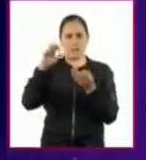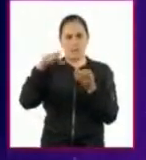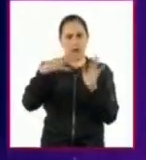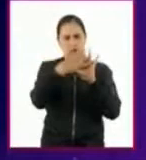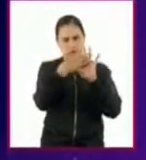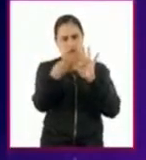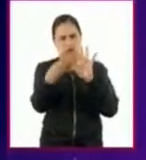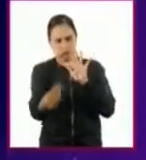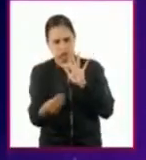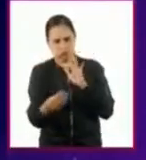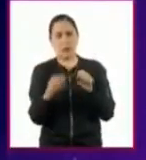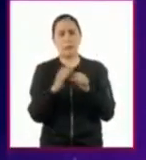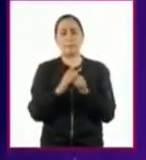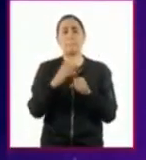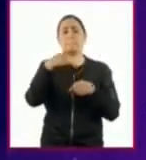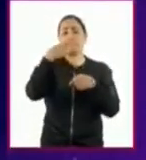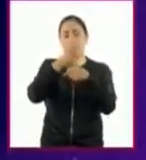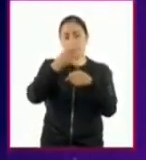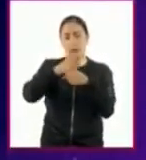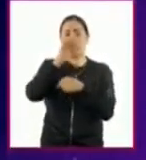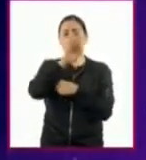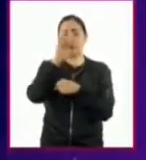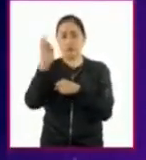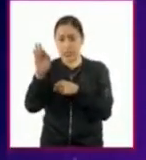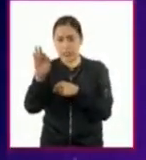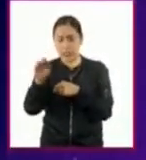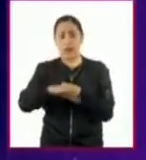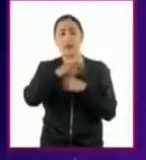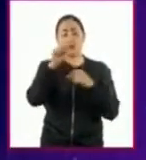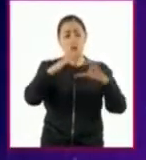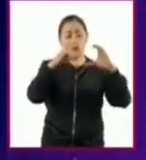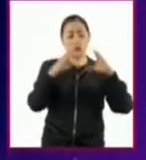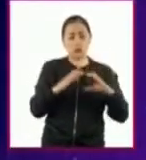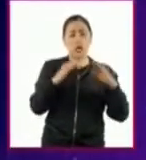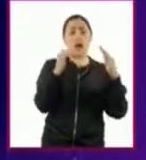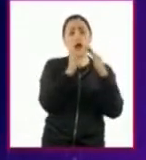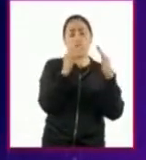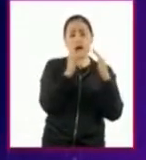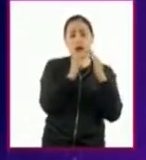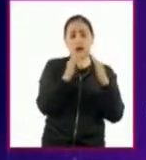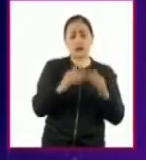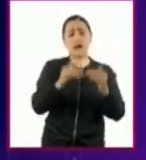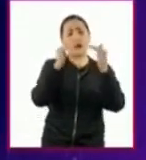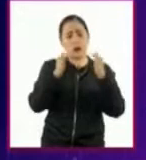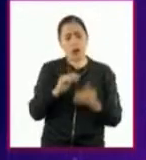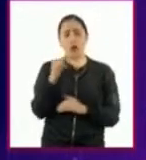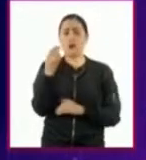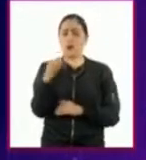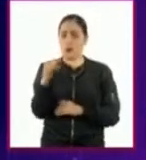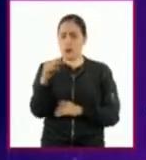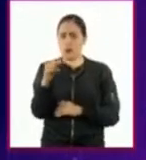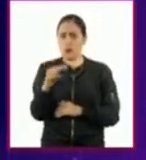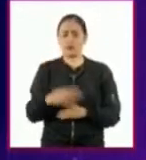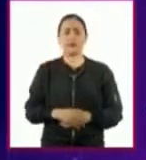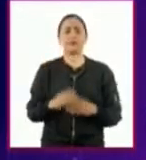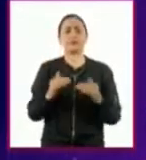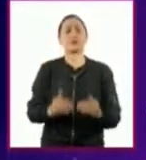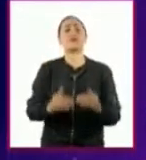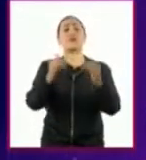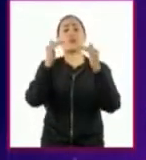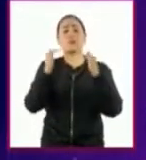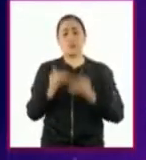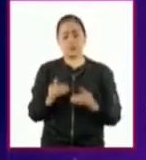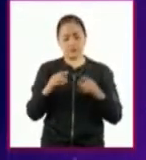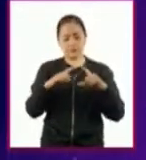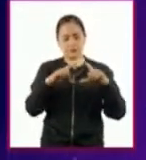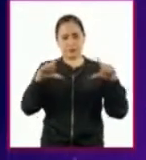fecha. Abajo, el domicilio del destinatario y después su nombre. Enseguida tiene el